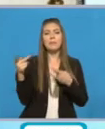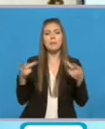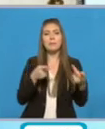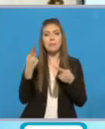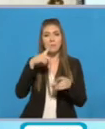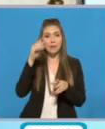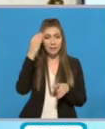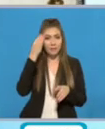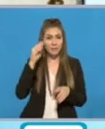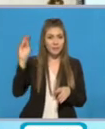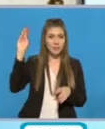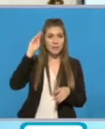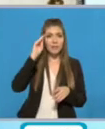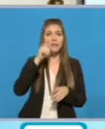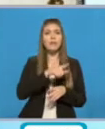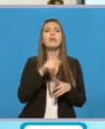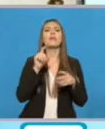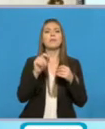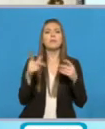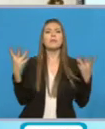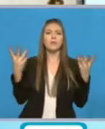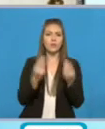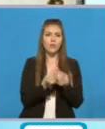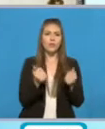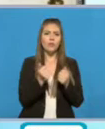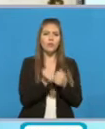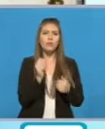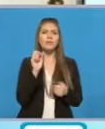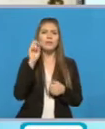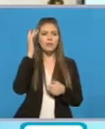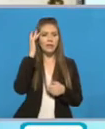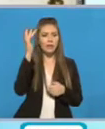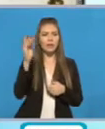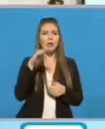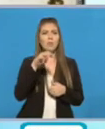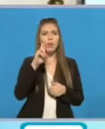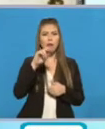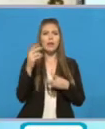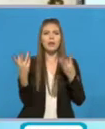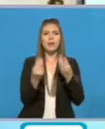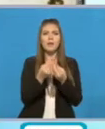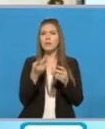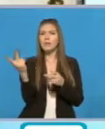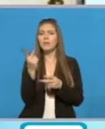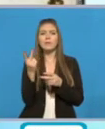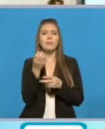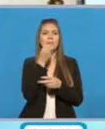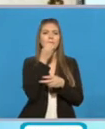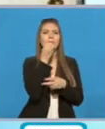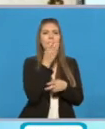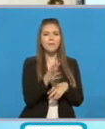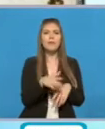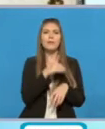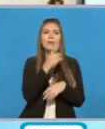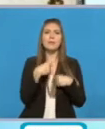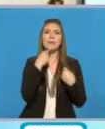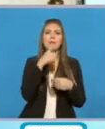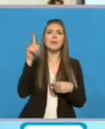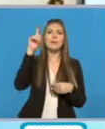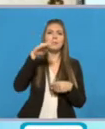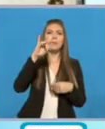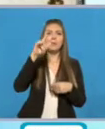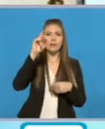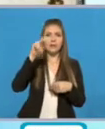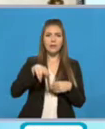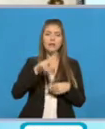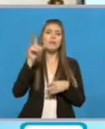bautizarse, la vivió con Santa Mónica, y fue una etapa muy padre entre ellos dos, que la vivieron en Milán. Después se pasaron a